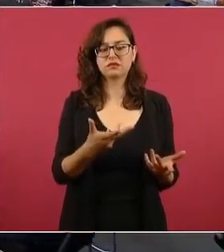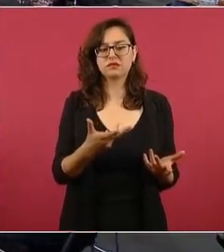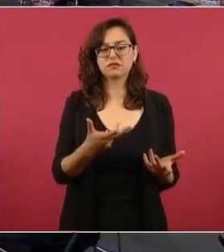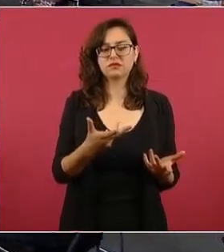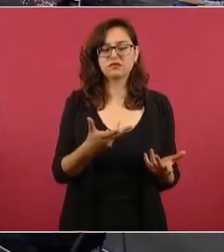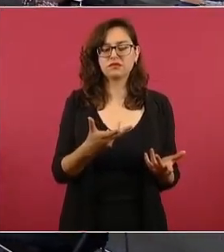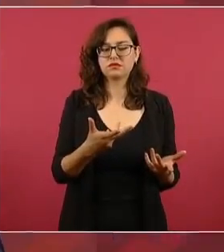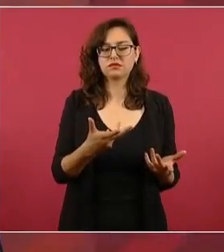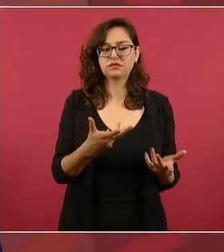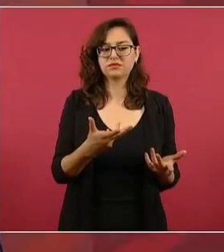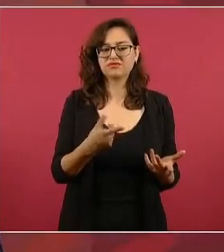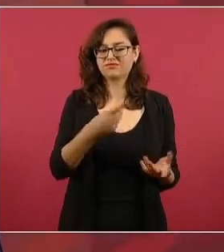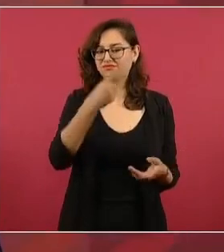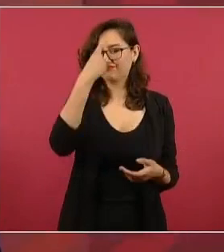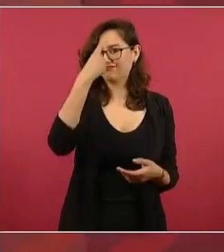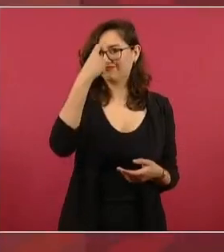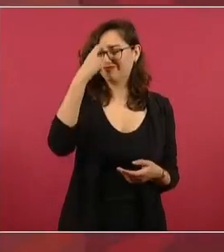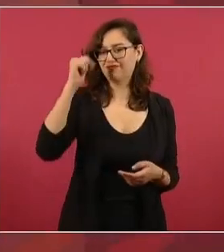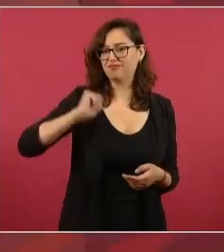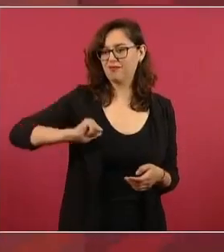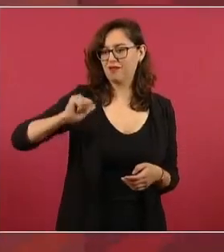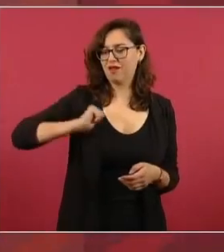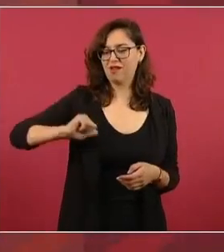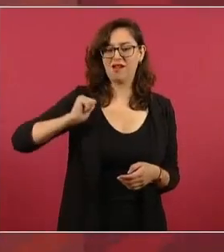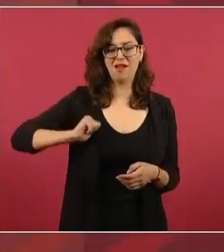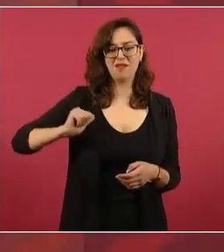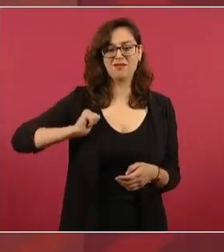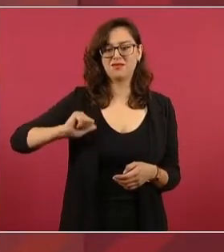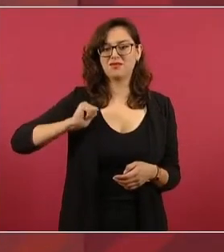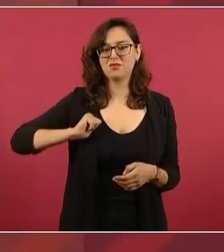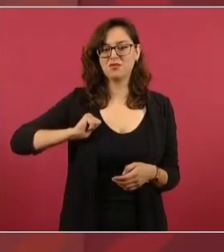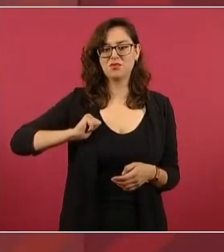forma retrógrada